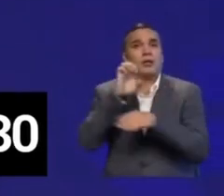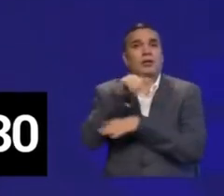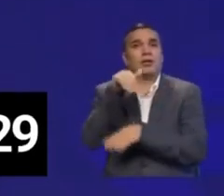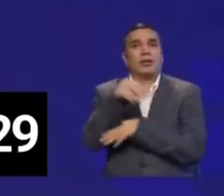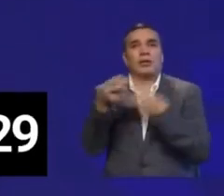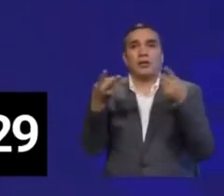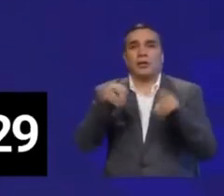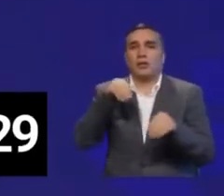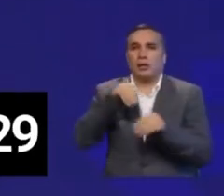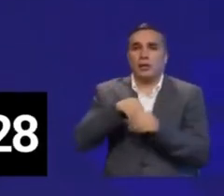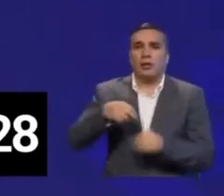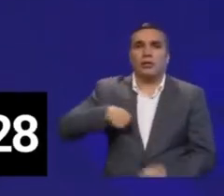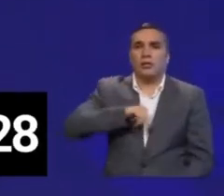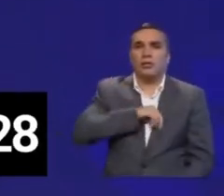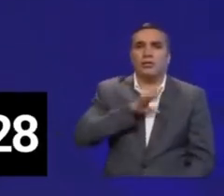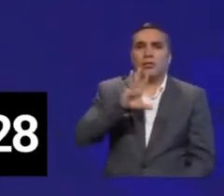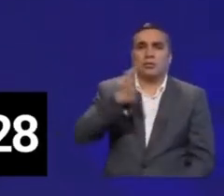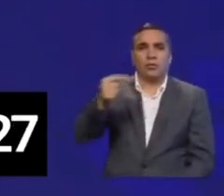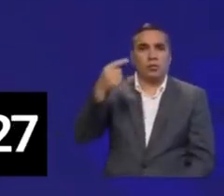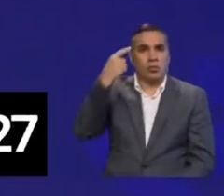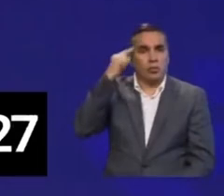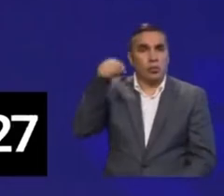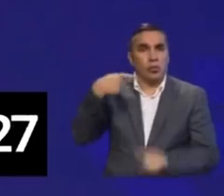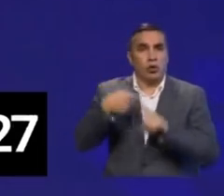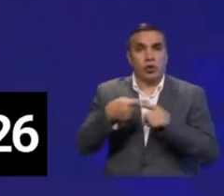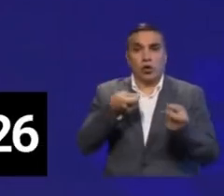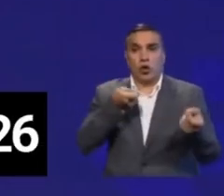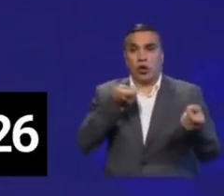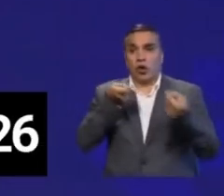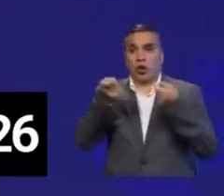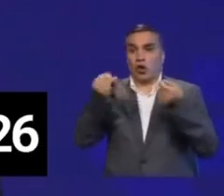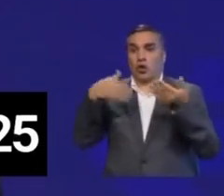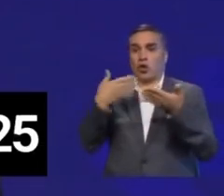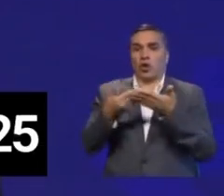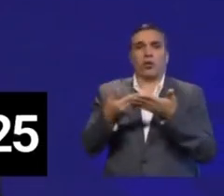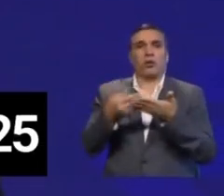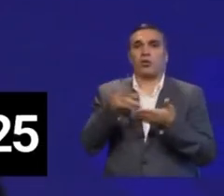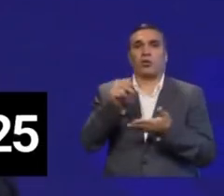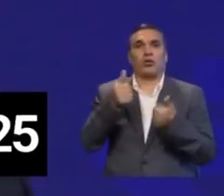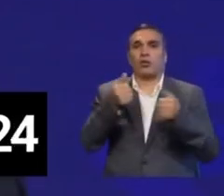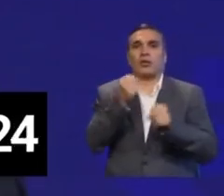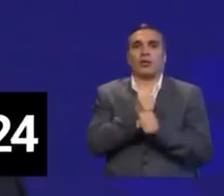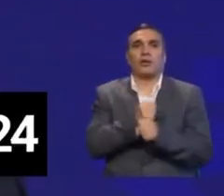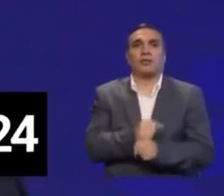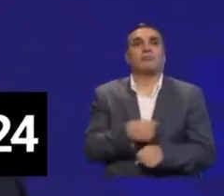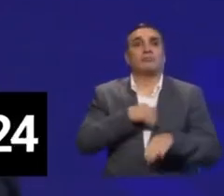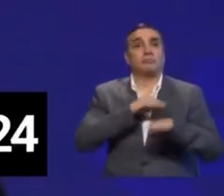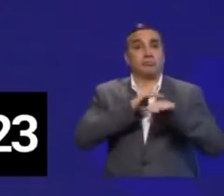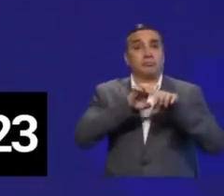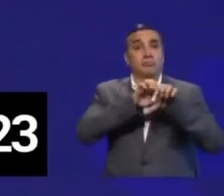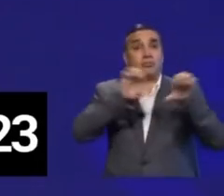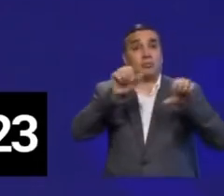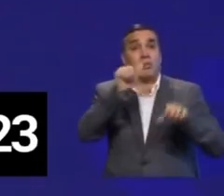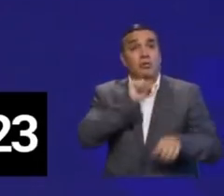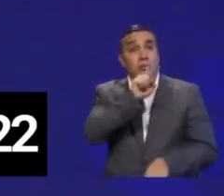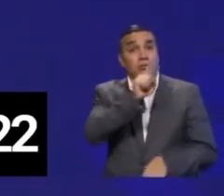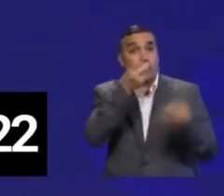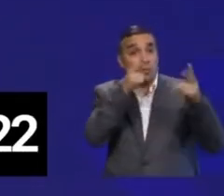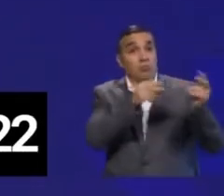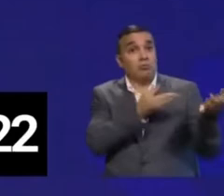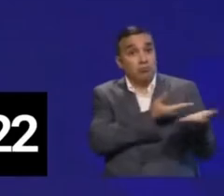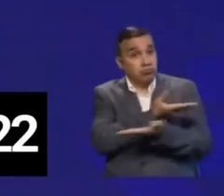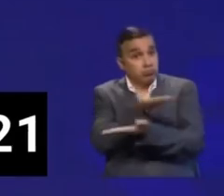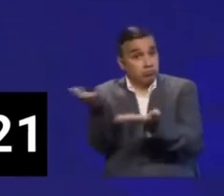también, no monopolizar. El Estado cuando monopoliza, evidentemente no es eficiente. Invitar a la empresa privada que para que también